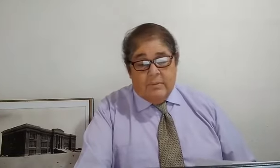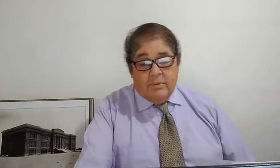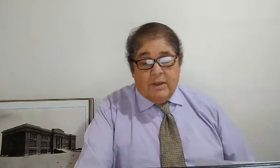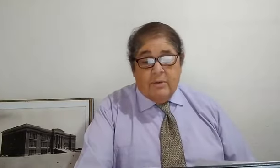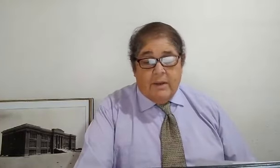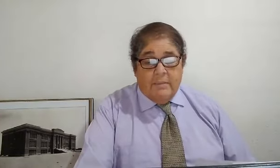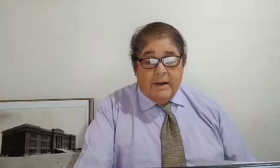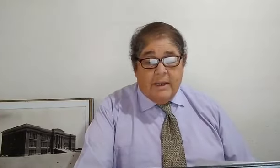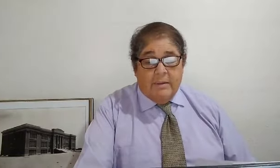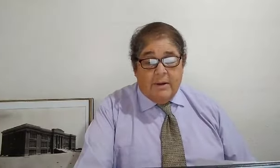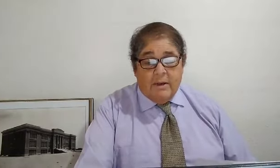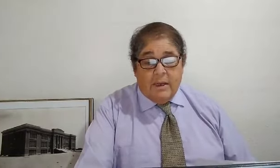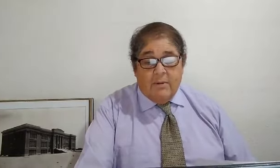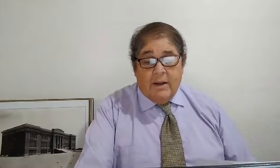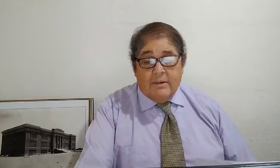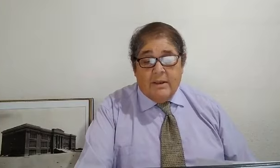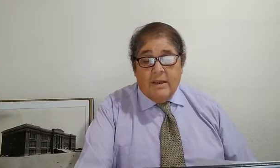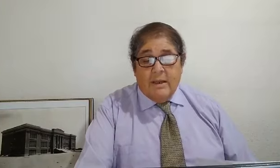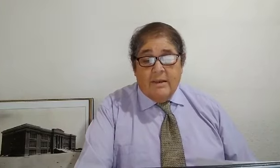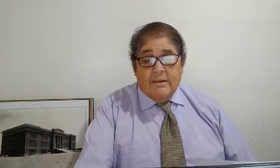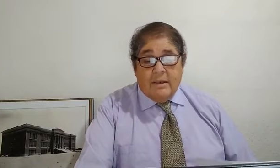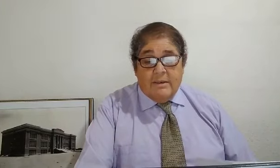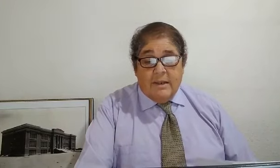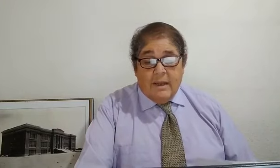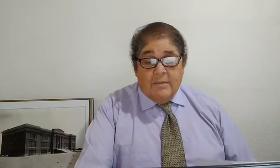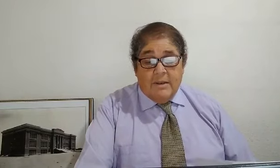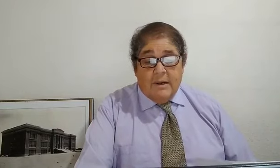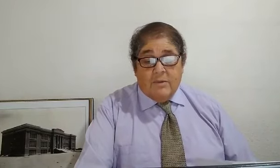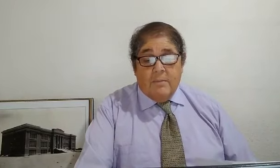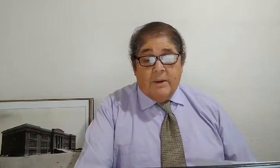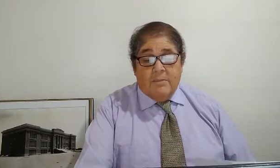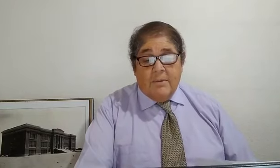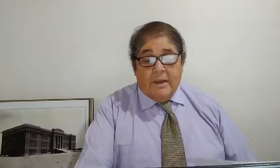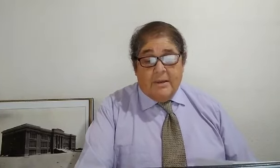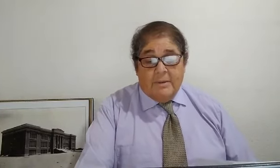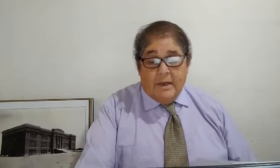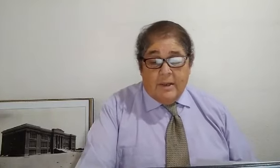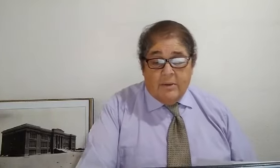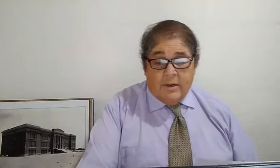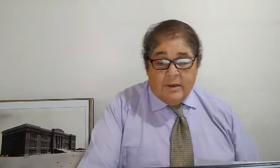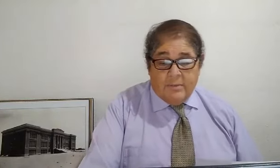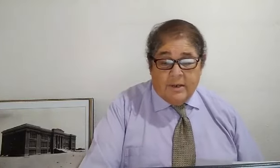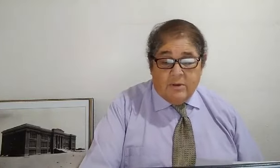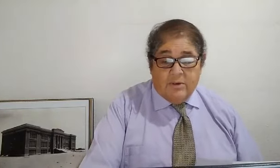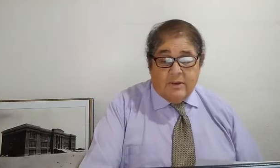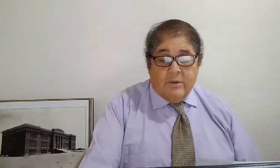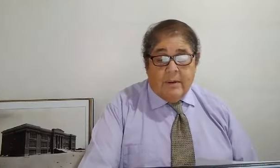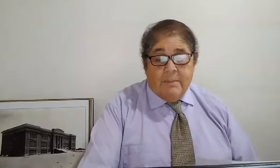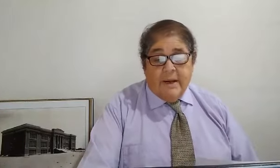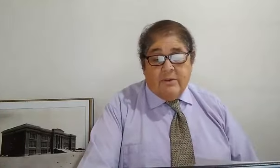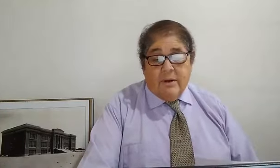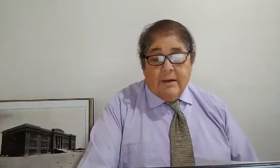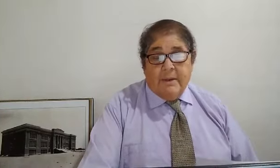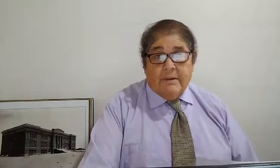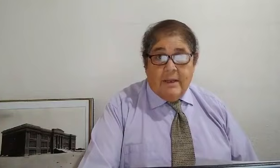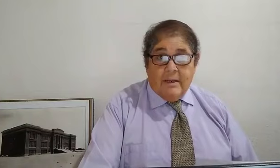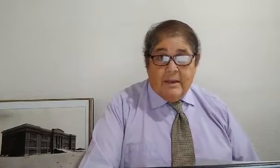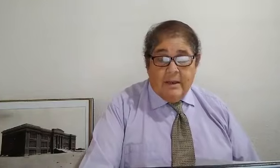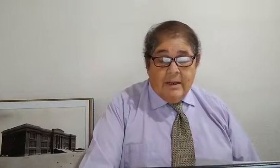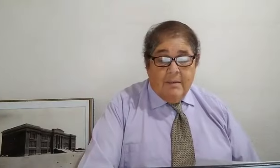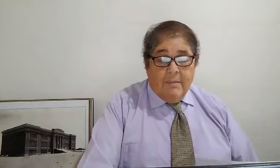de diputados del PRD, Verónica Juárez, se dice que además de las compras públicas de ventiladores respiratorios a sobreprecio a la